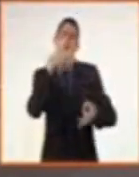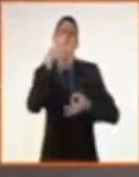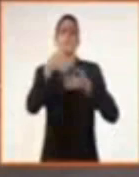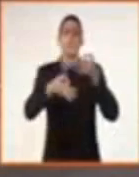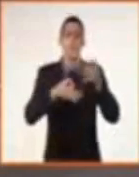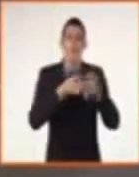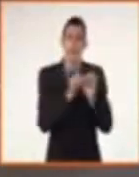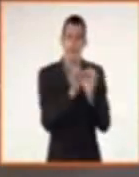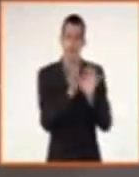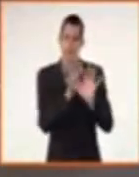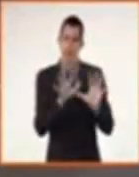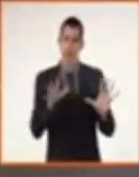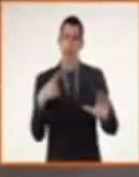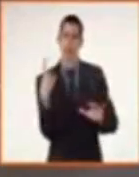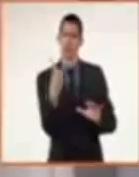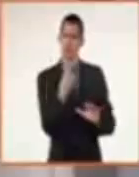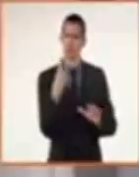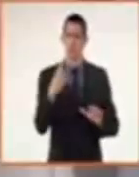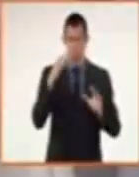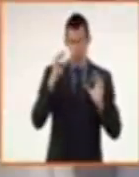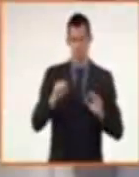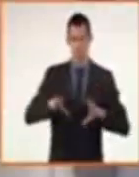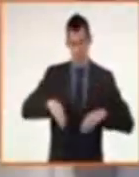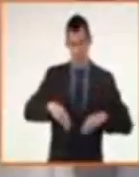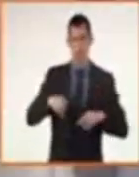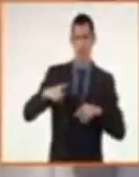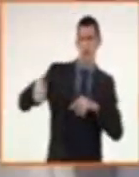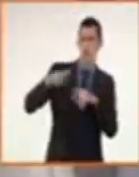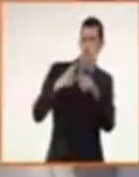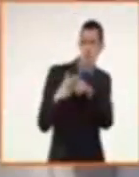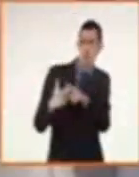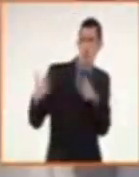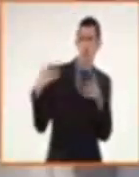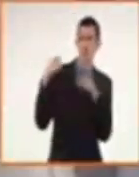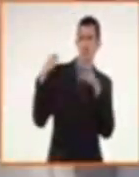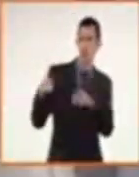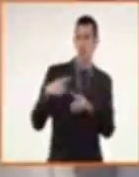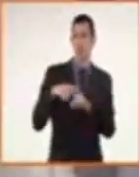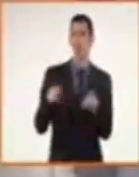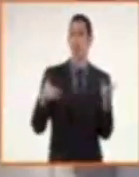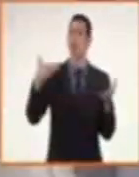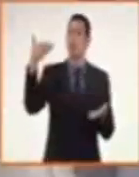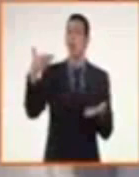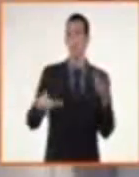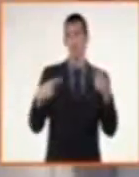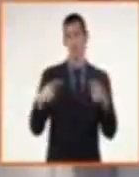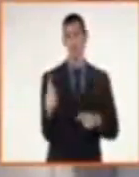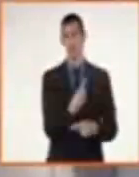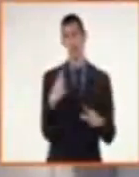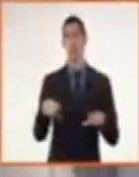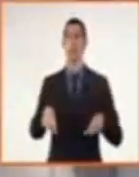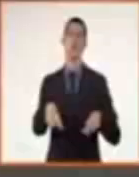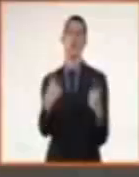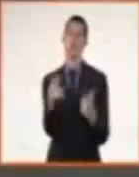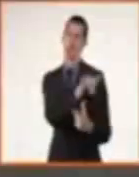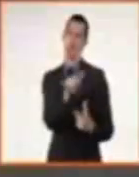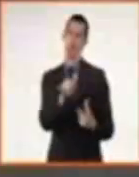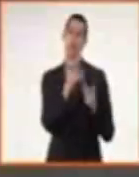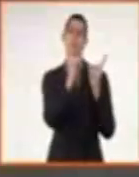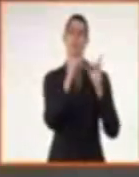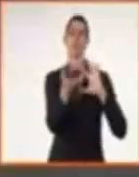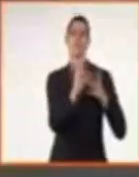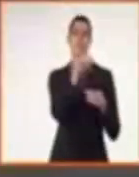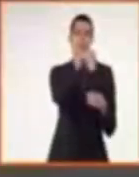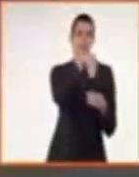día, de los tweets y del tema de las cosas más simples, la gente se lleva el titular. No, y el tema del rejuego también, con